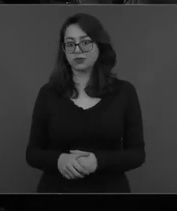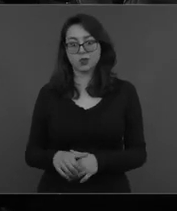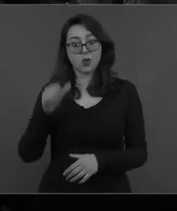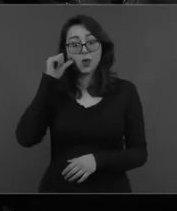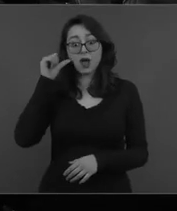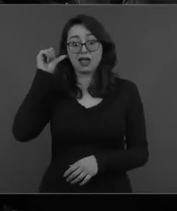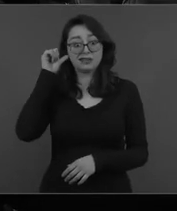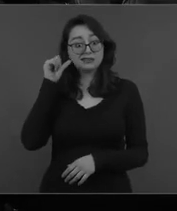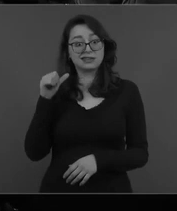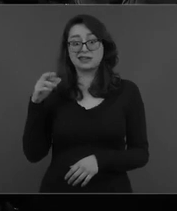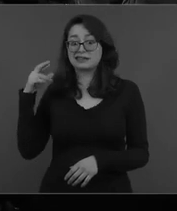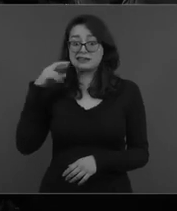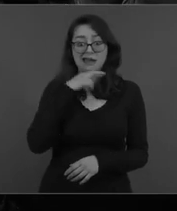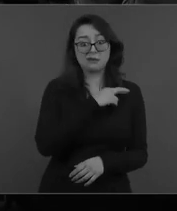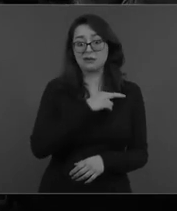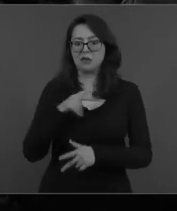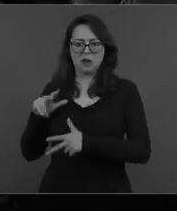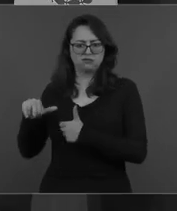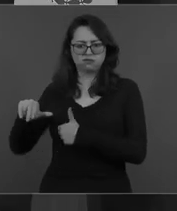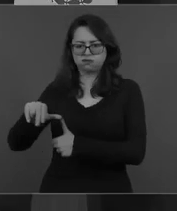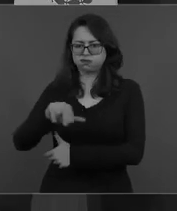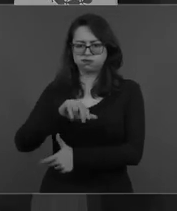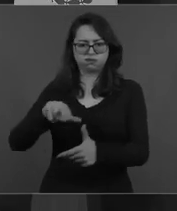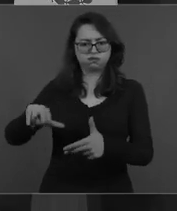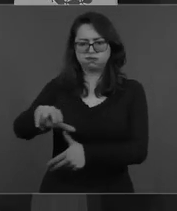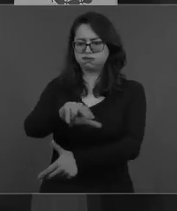tocó tierra y muy fuerte. Entonces,